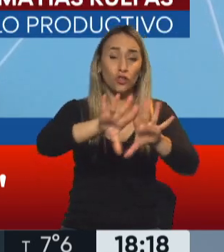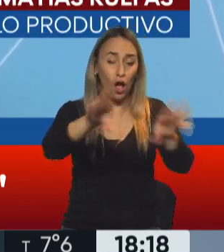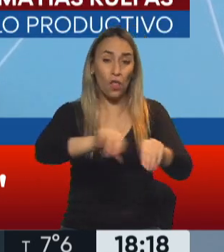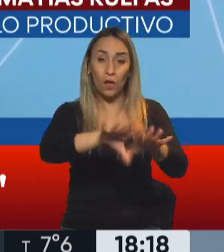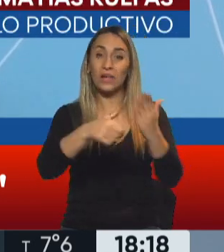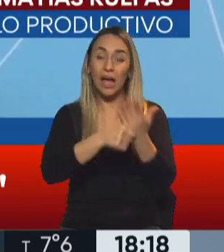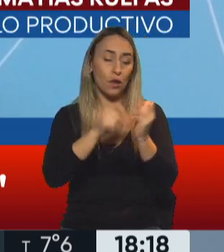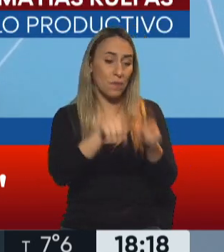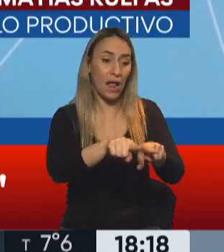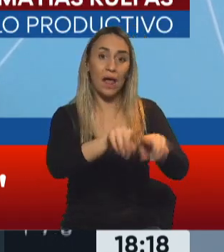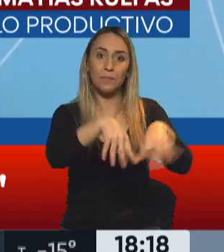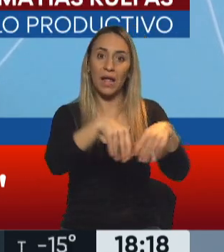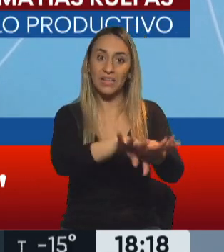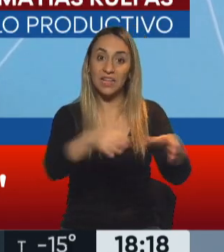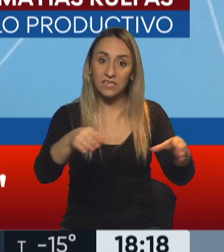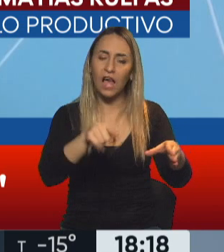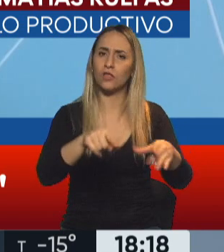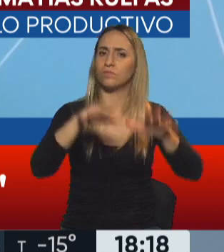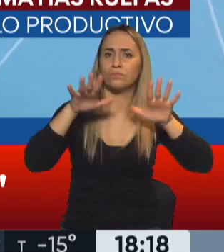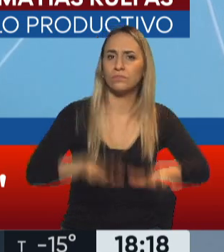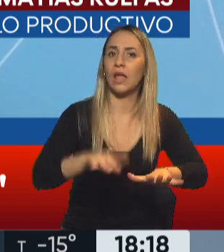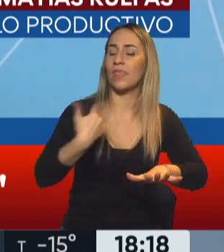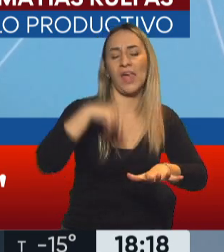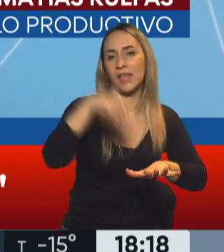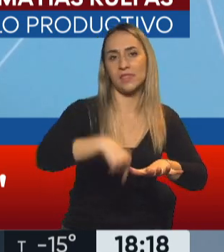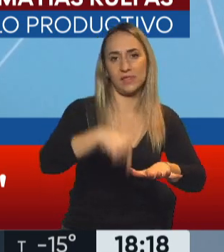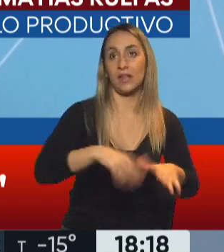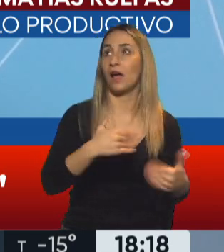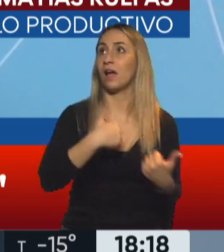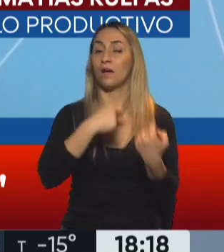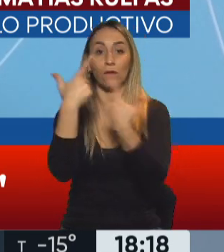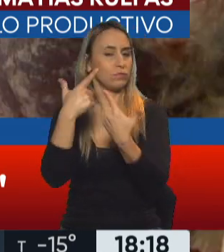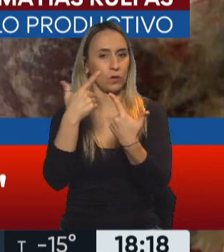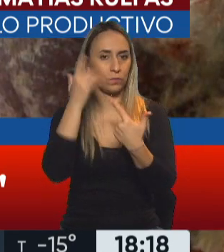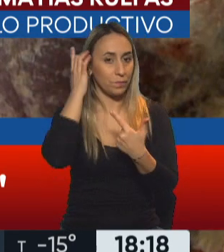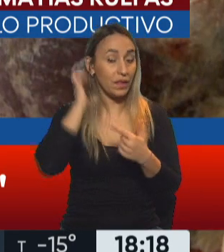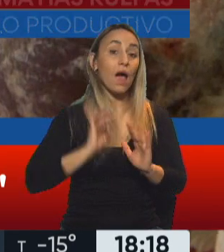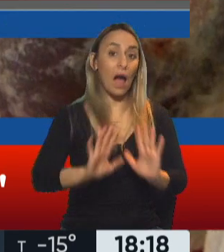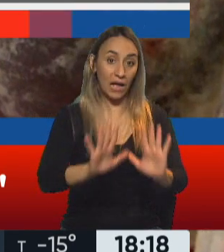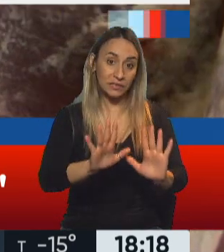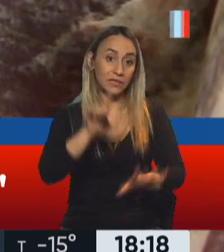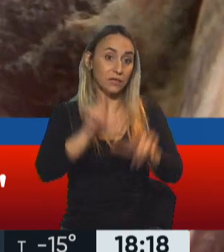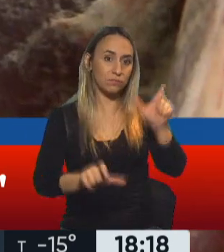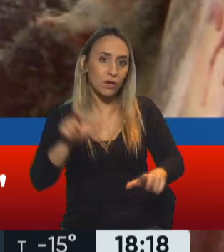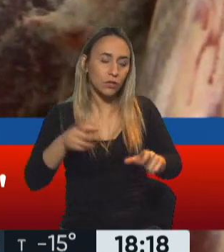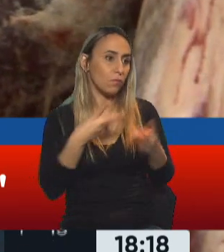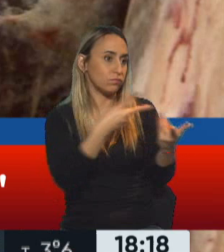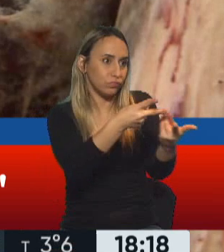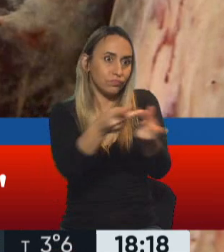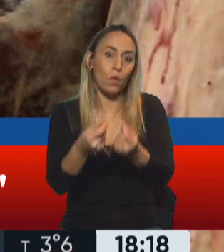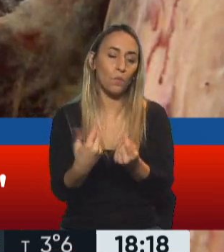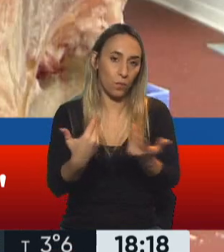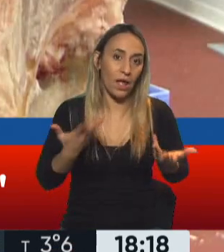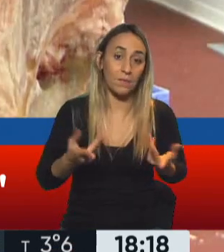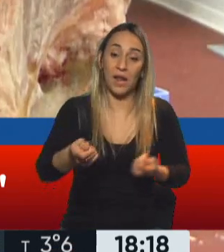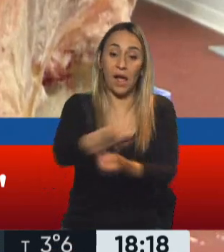Argentina. Esto va a generar, ampliar una oferta para los hogares y para mejorar el acceso de los hogares al